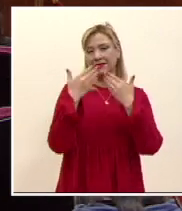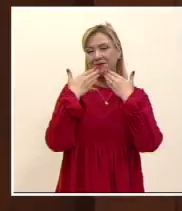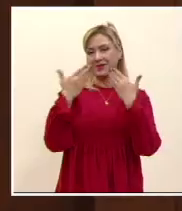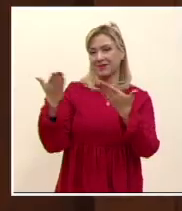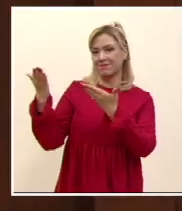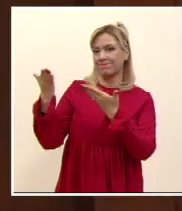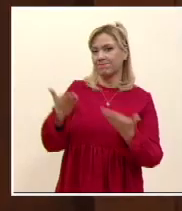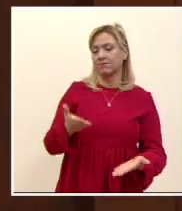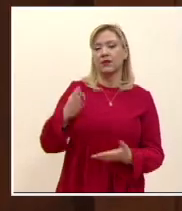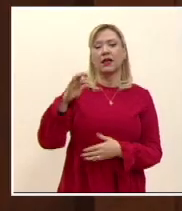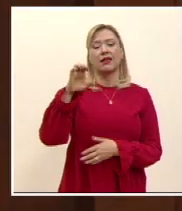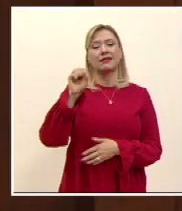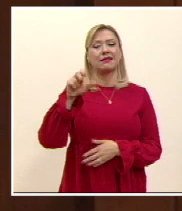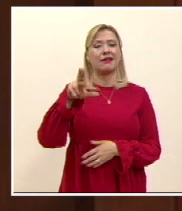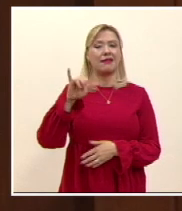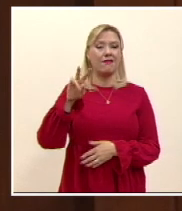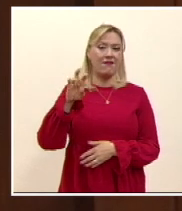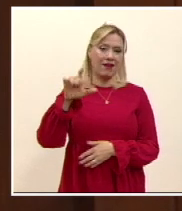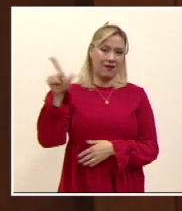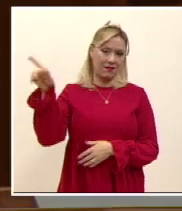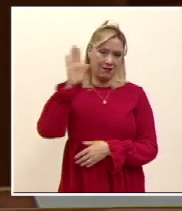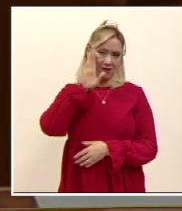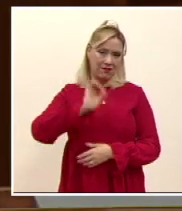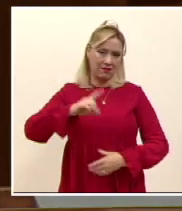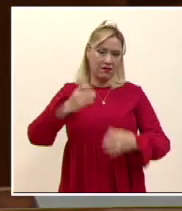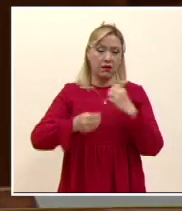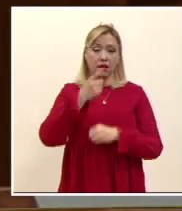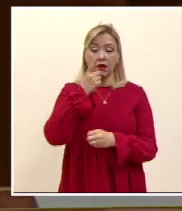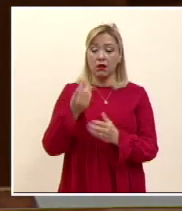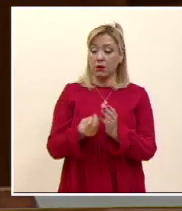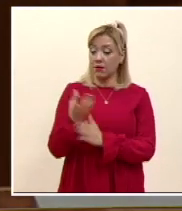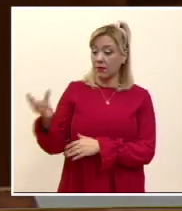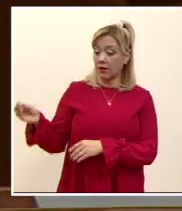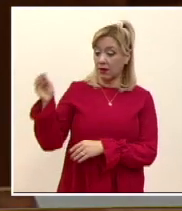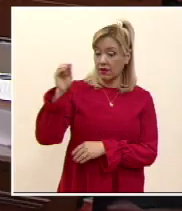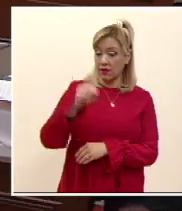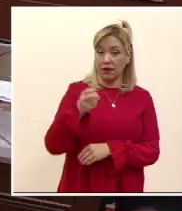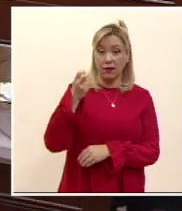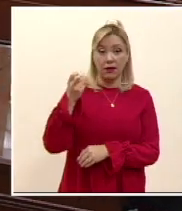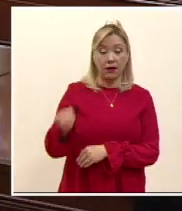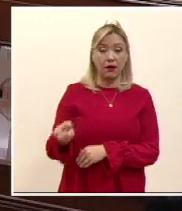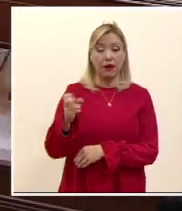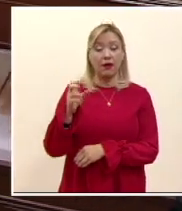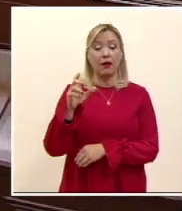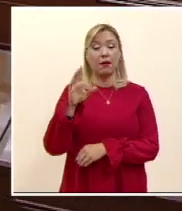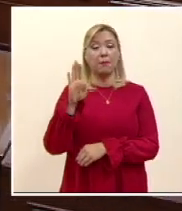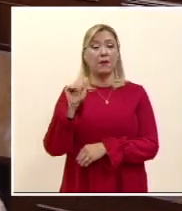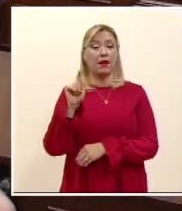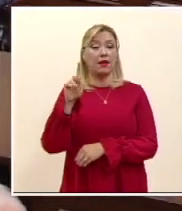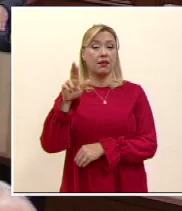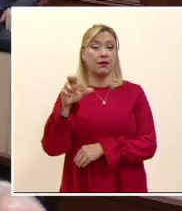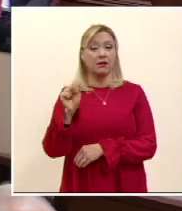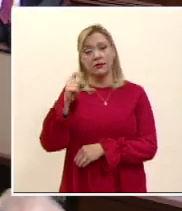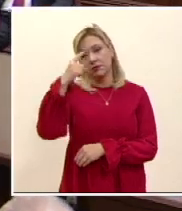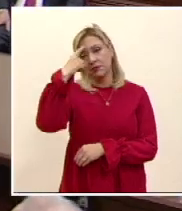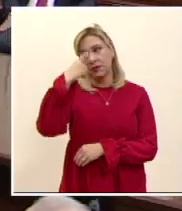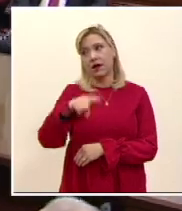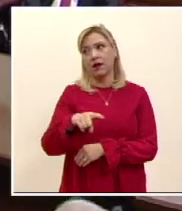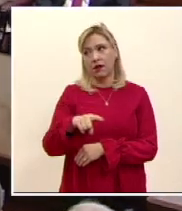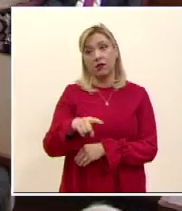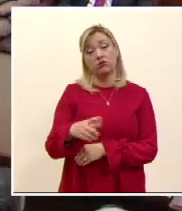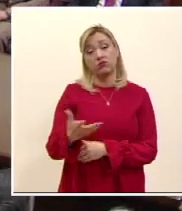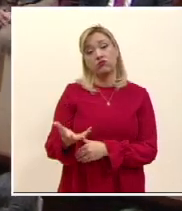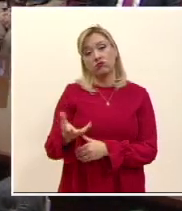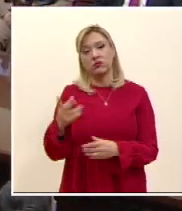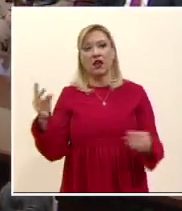ministra Yasmín Esquivel Moza subrayó que la integración de la ministra Batres Guadarrama enriquecerá los debates y proyectos que